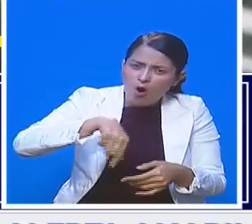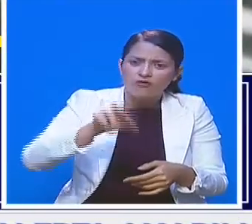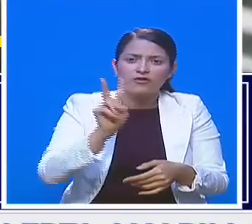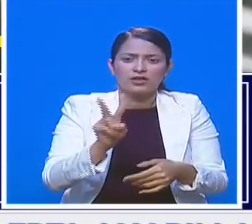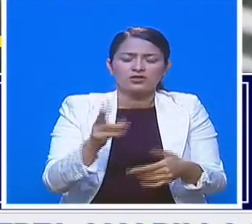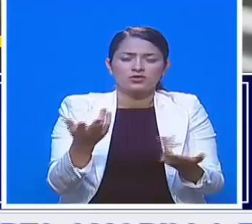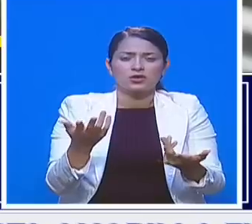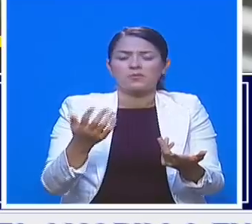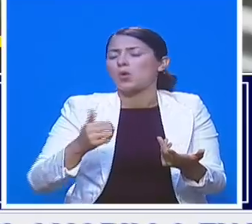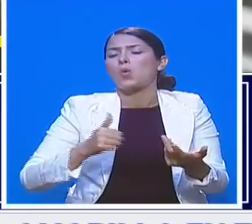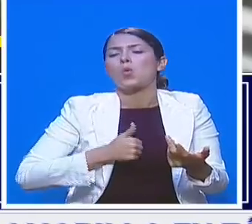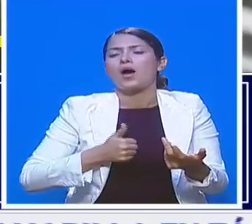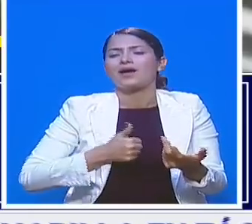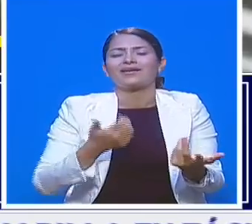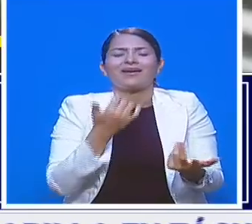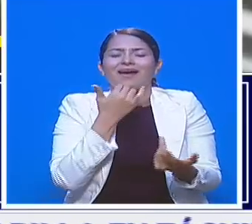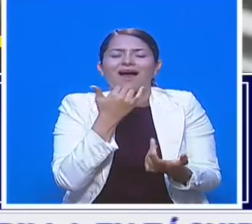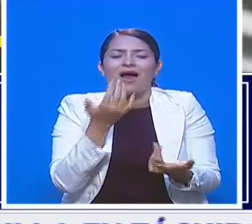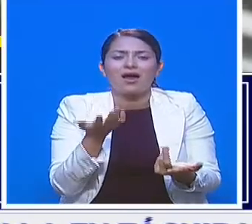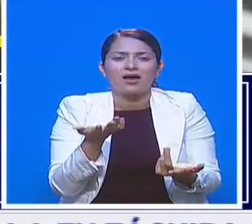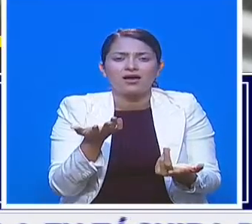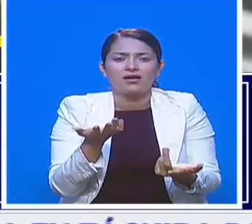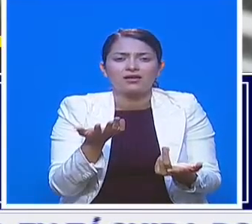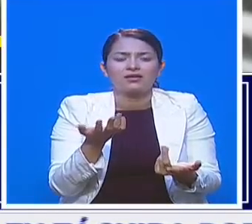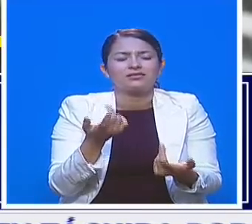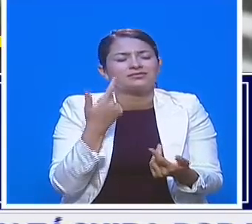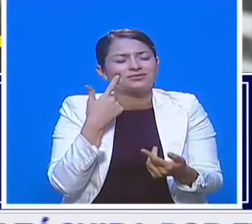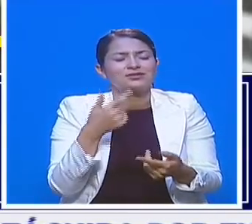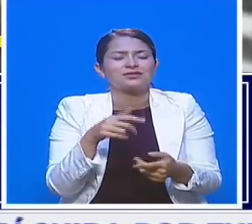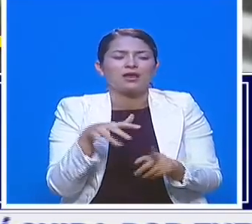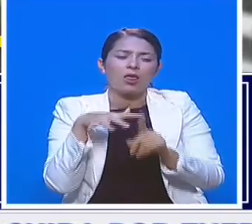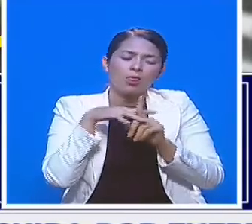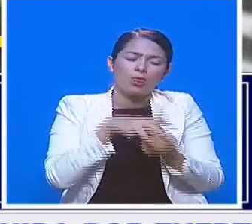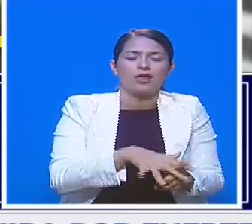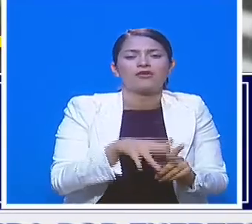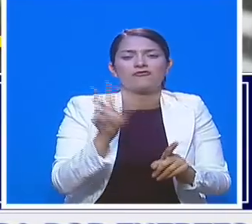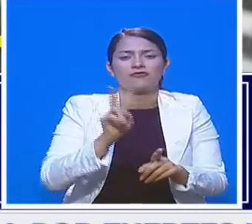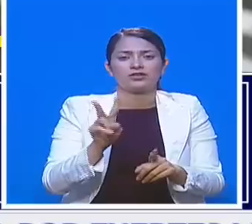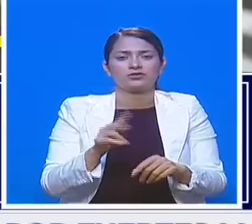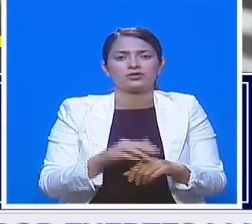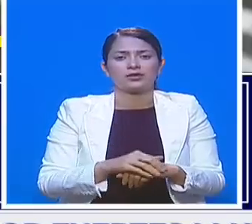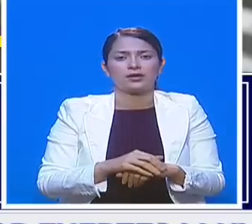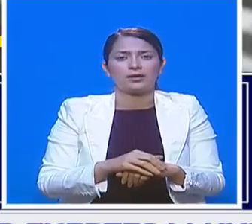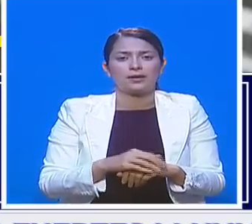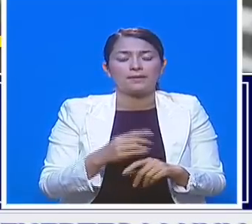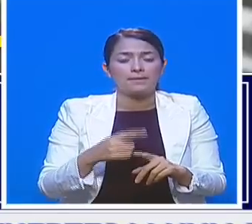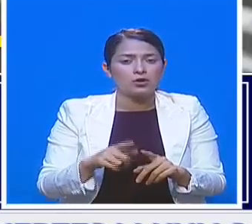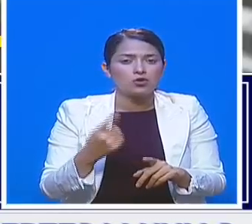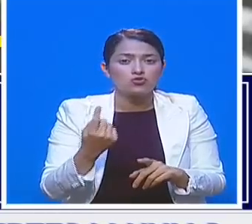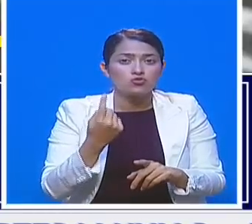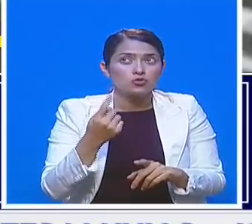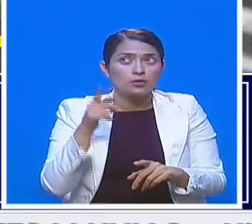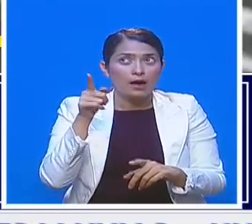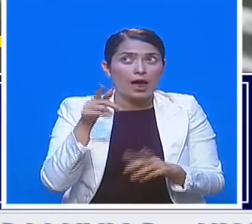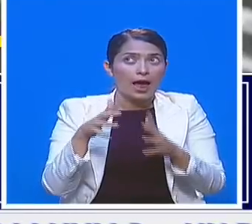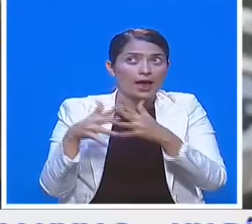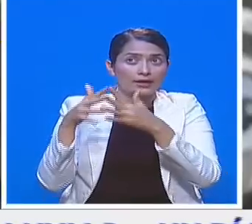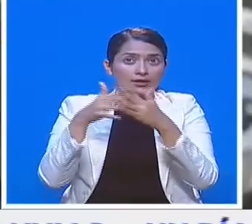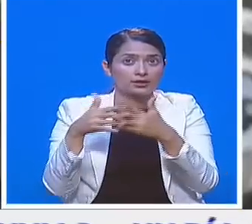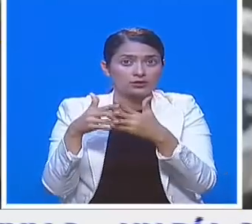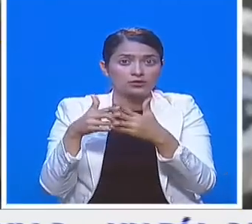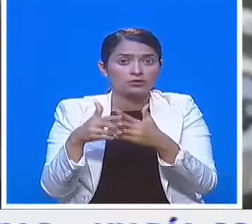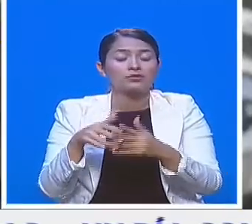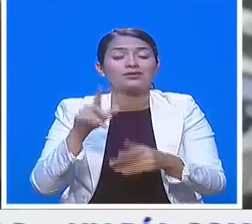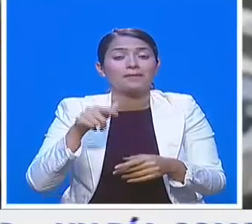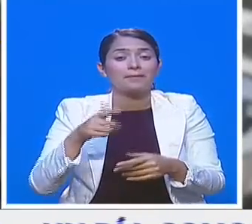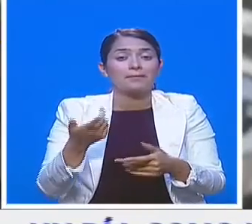por cualquier motivo, de verdad que le hace daño al venezolano. Pero lo grave no es que solo haga el gobierno de los Estados Unidos. Lo